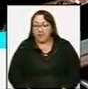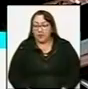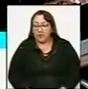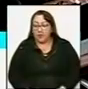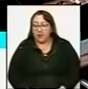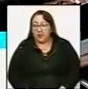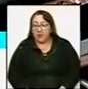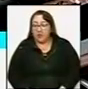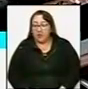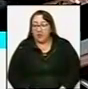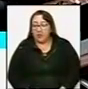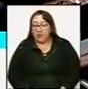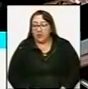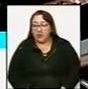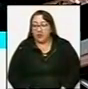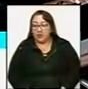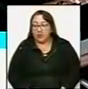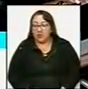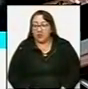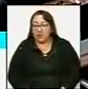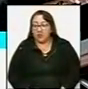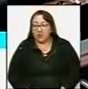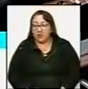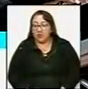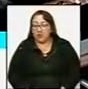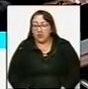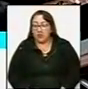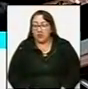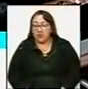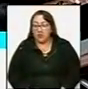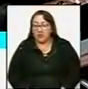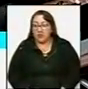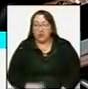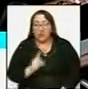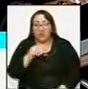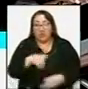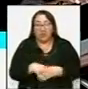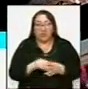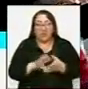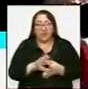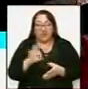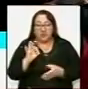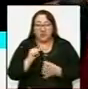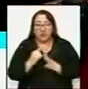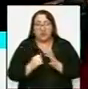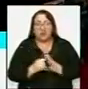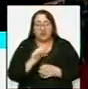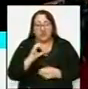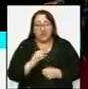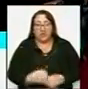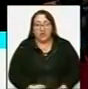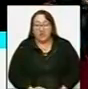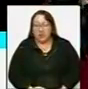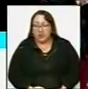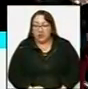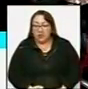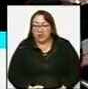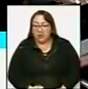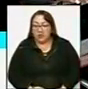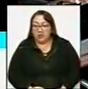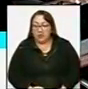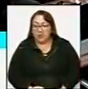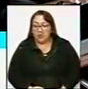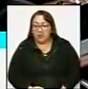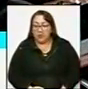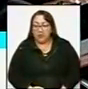que el congresista Costa está pidiendo, para tenerlo en cuenta, es uno, que se vote la exclusión del inciso C, y que